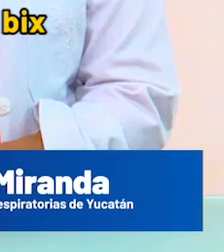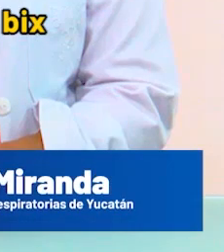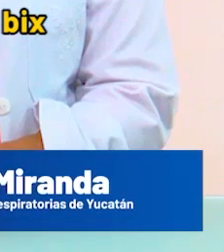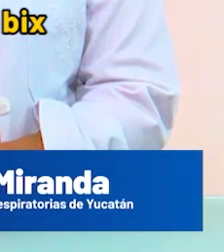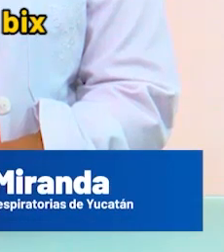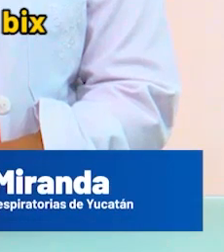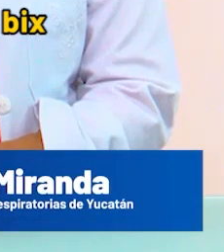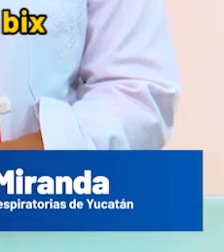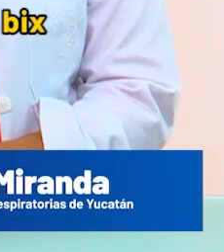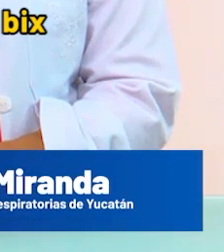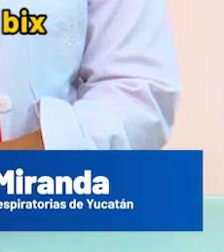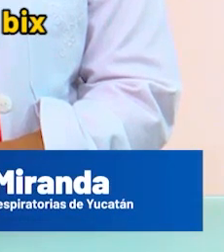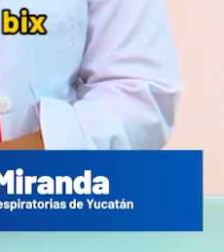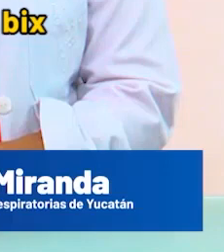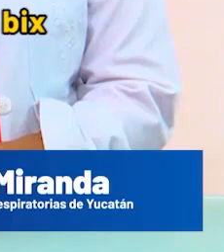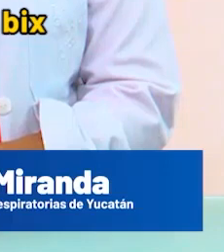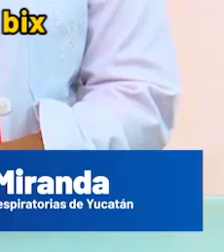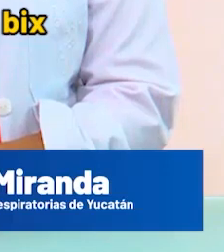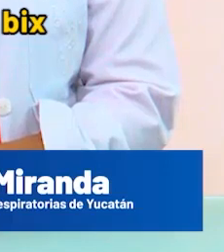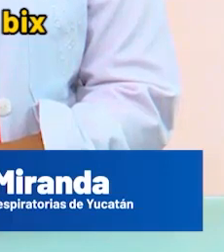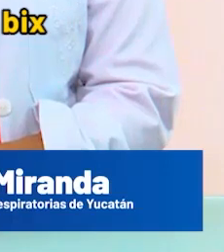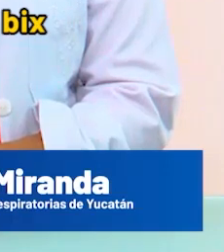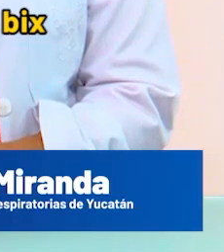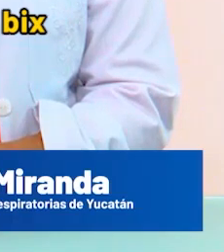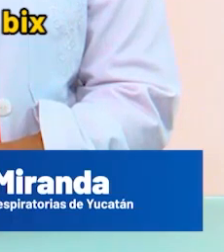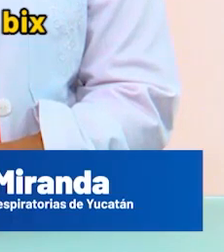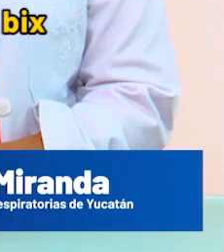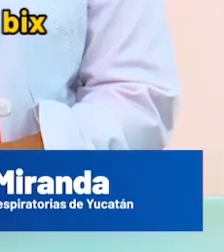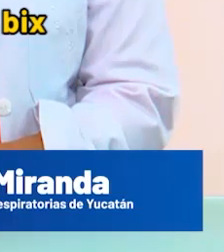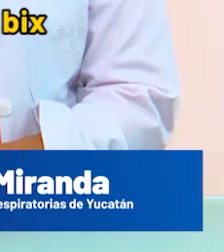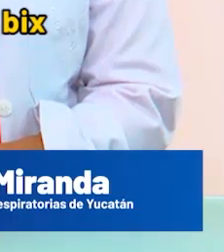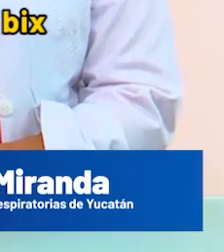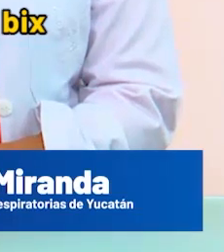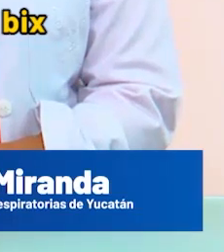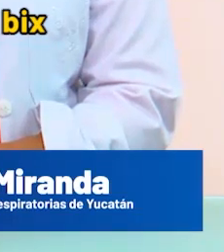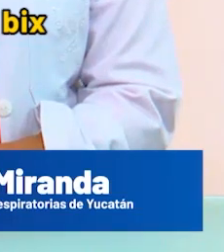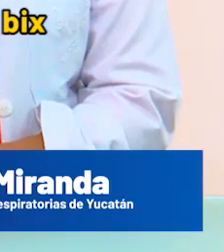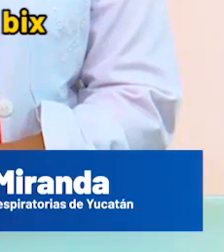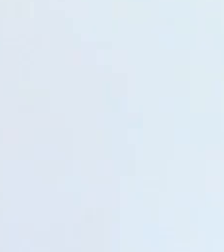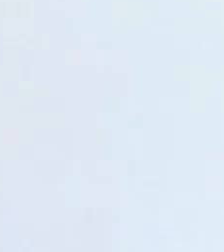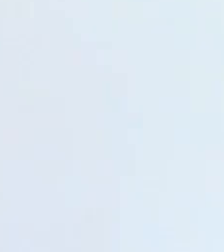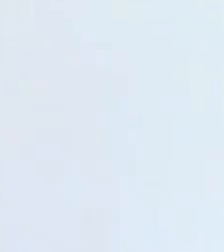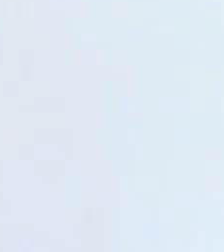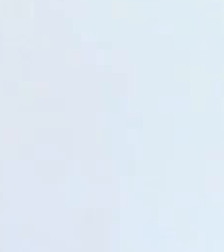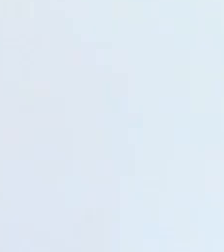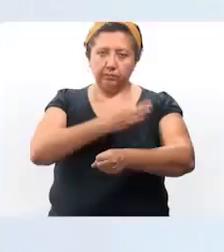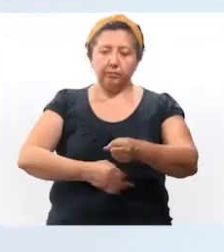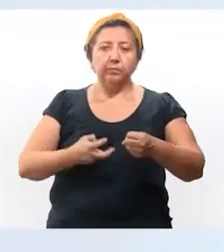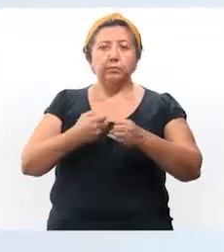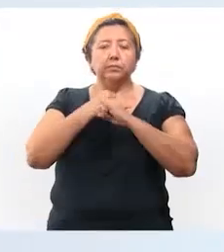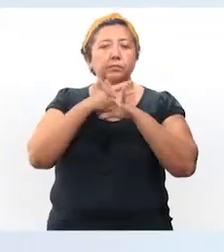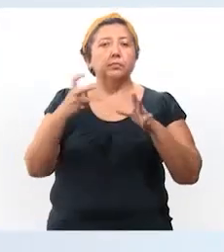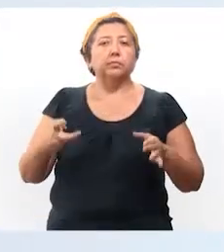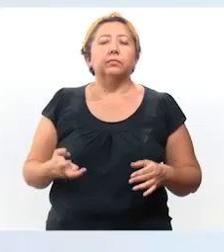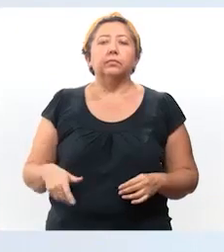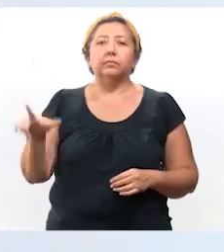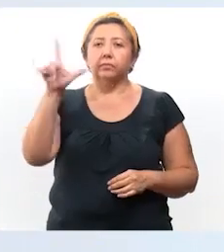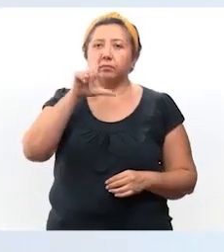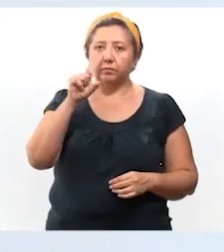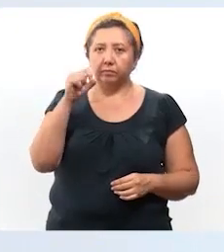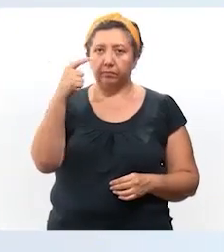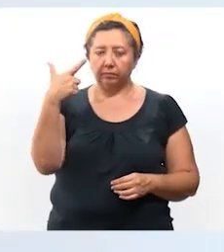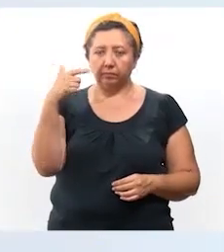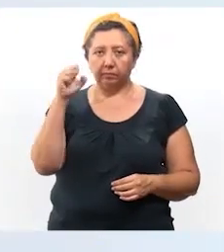Buenas tardes. Nos permitimos dar el informe diario relacionado con el COVID-19. Adelante, doctora. Gracias, doctora. Buenas tardes. Este es el parte médico de este